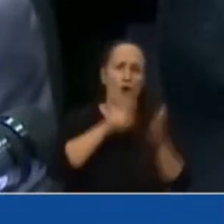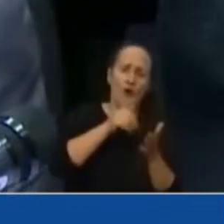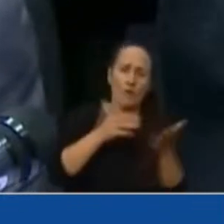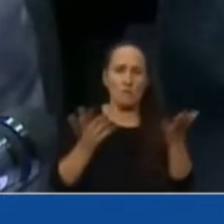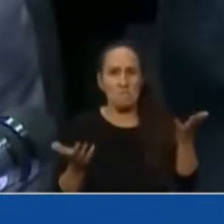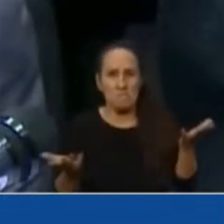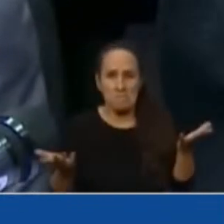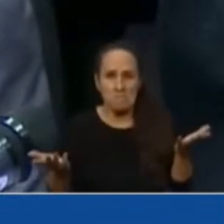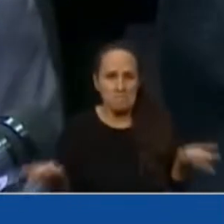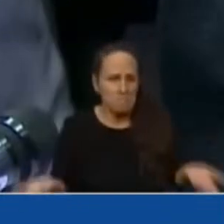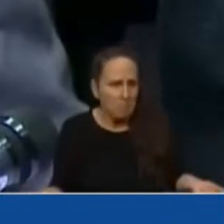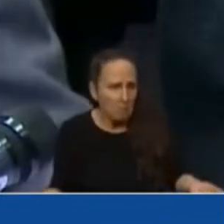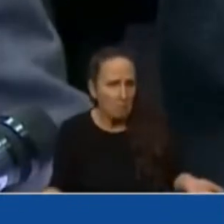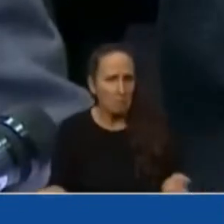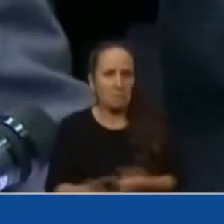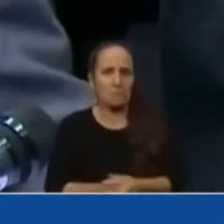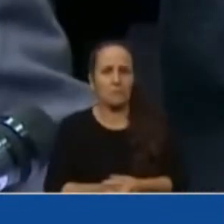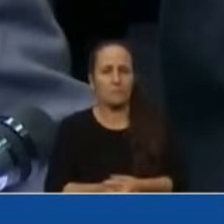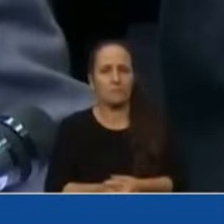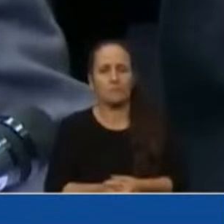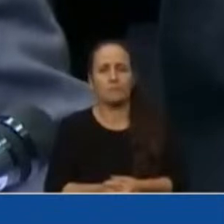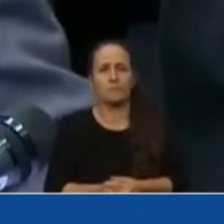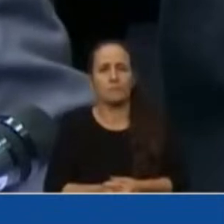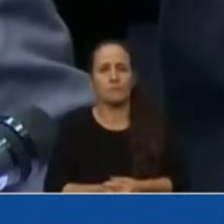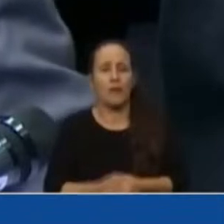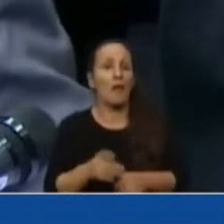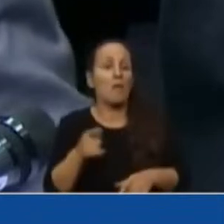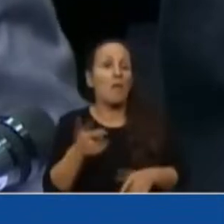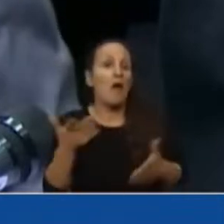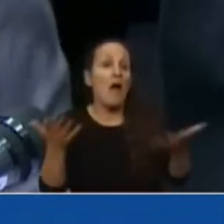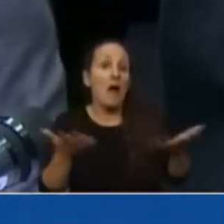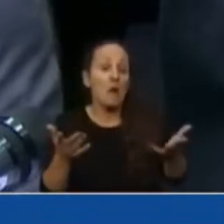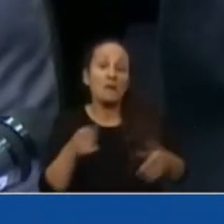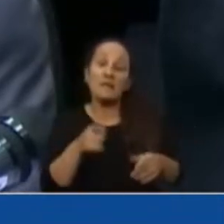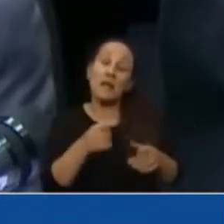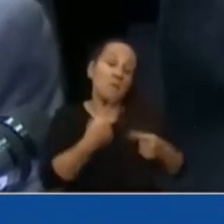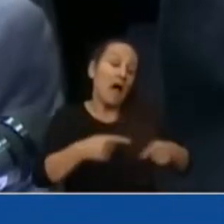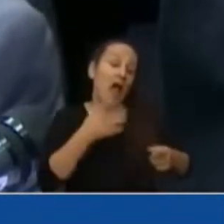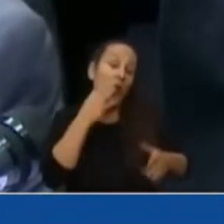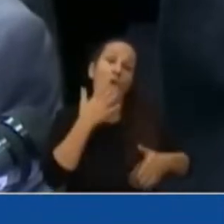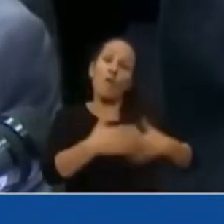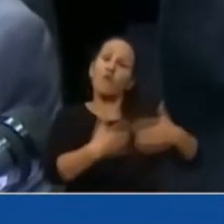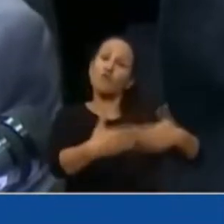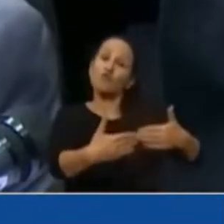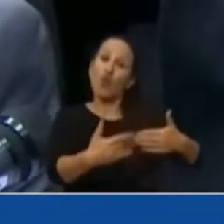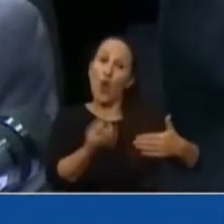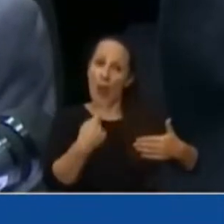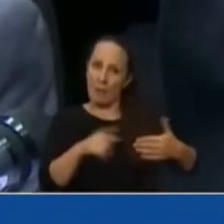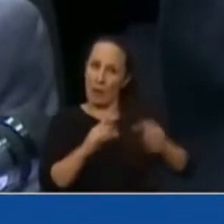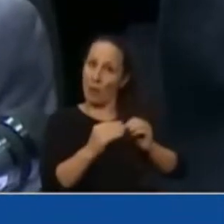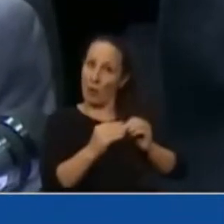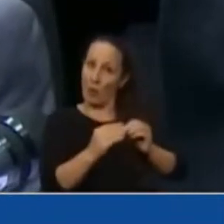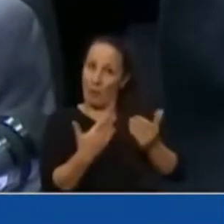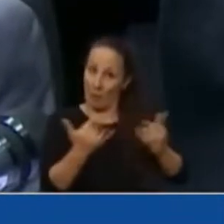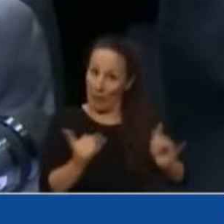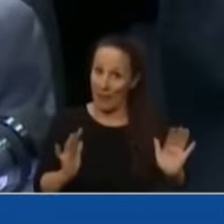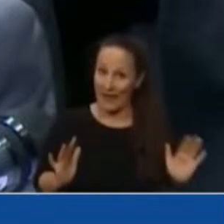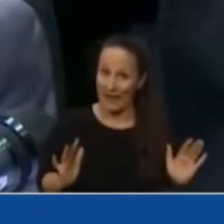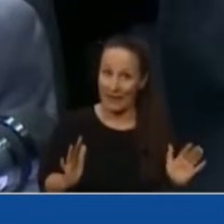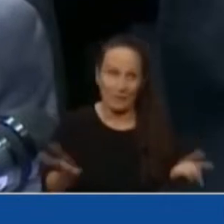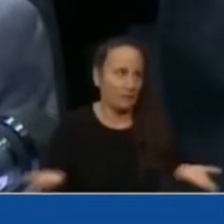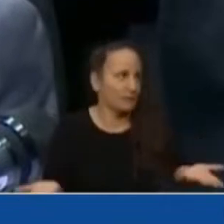Porque para que algo funcione, que algo funcione no quiere decir que no tenga problemas serios, como tiene el